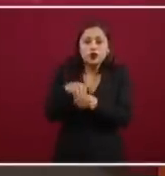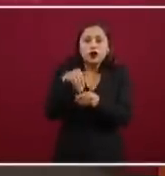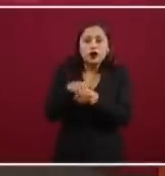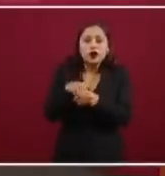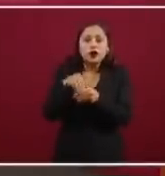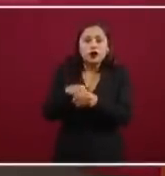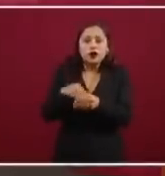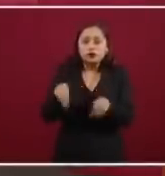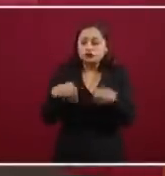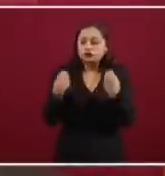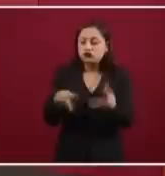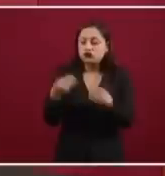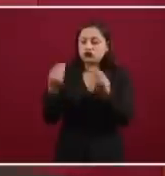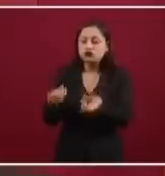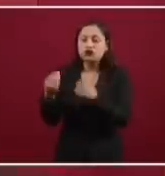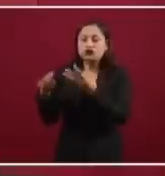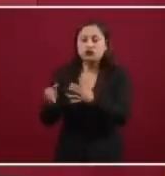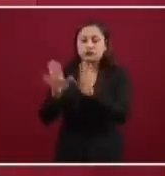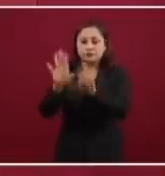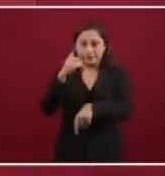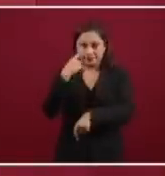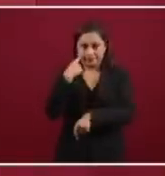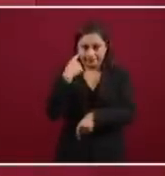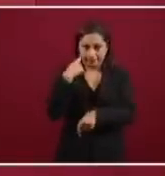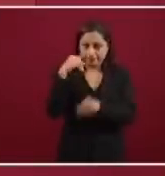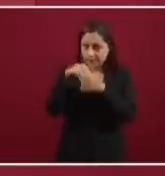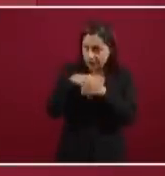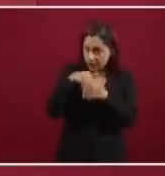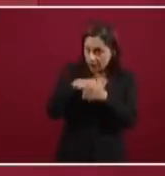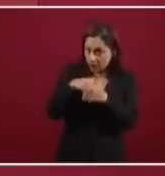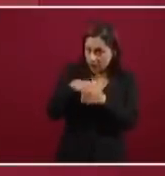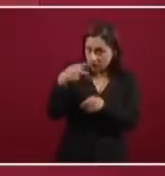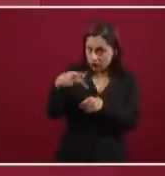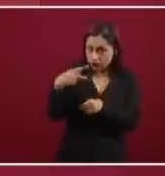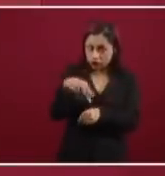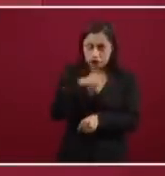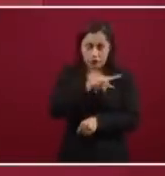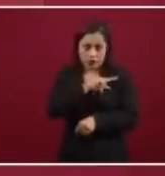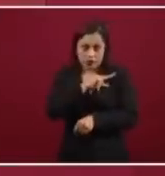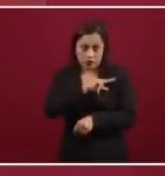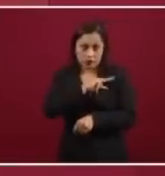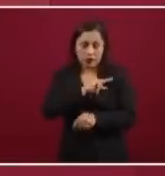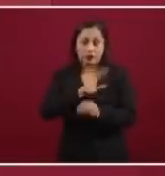Les explico en qué consistía esa caja de ahorro especial. Bueno,